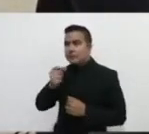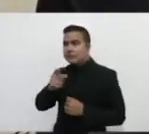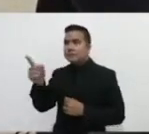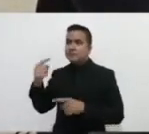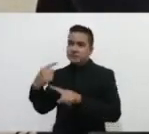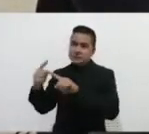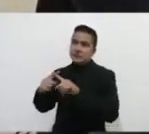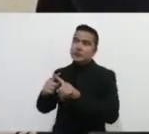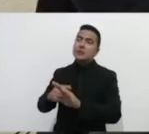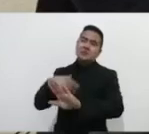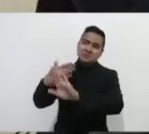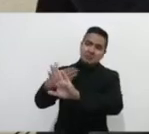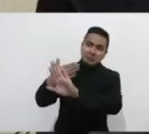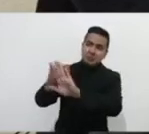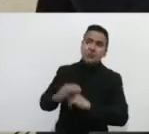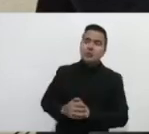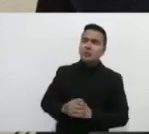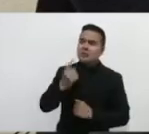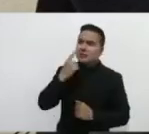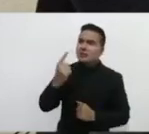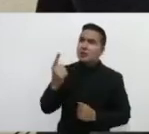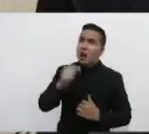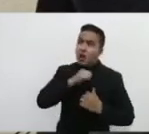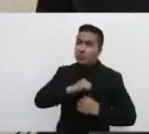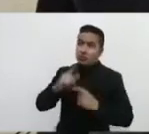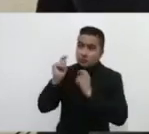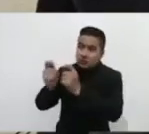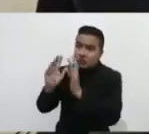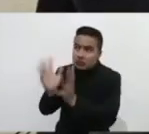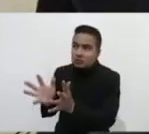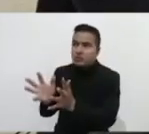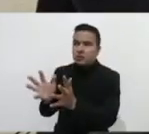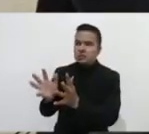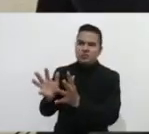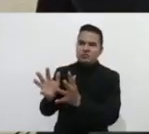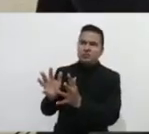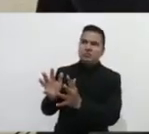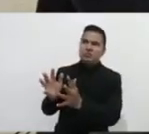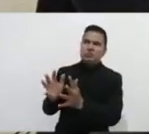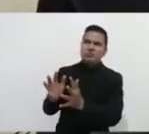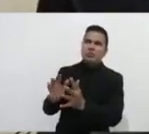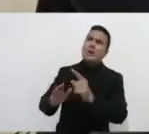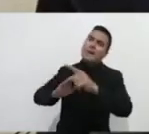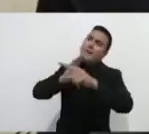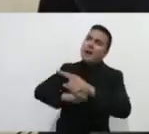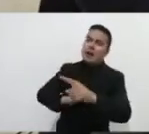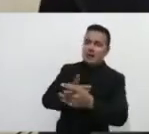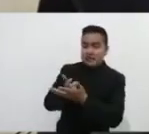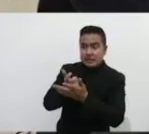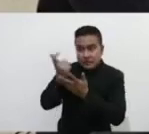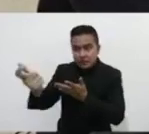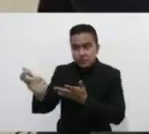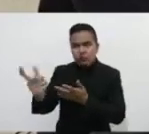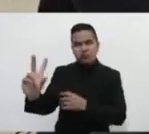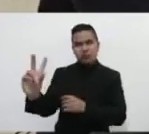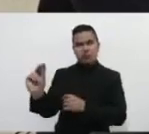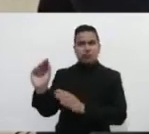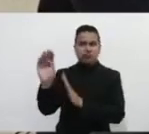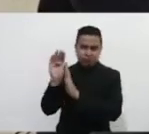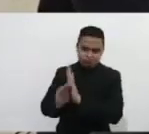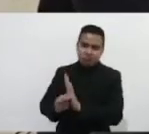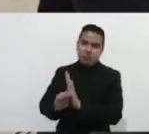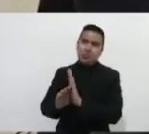cargo, entonces viene también una serie de violencias, porque entonces los estados no les dan recursos, los recursos, claro.